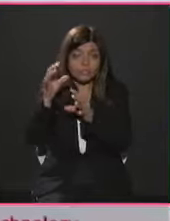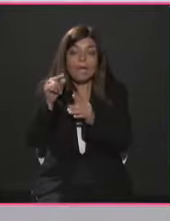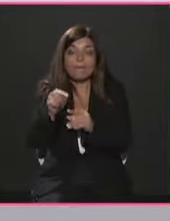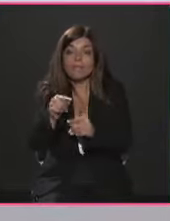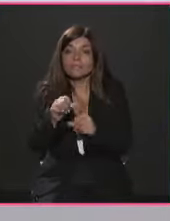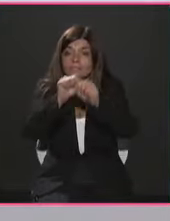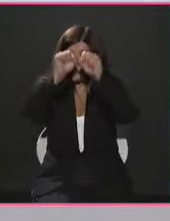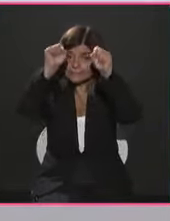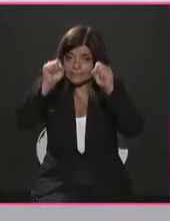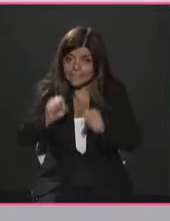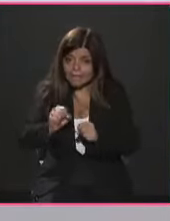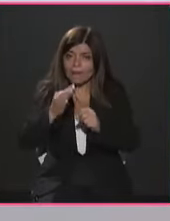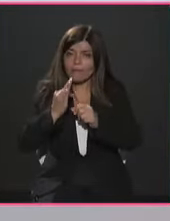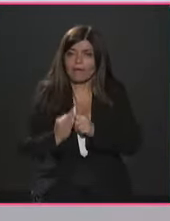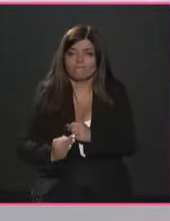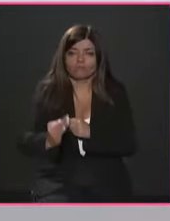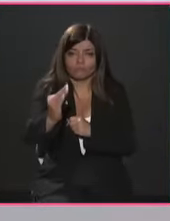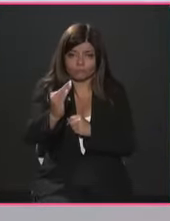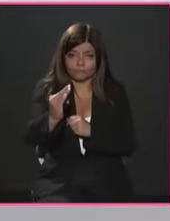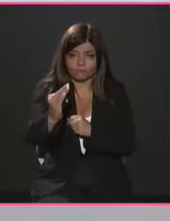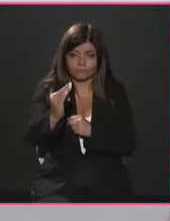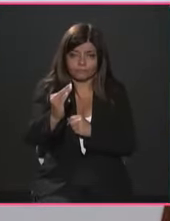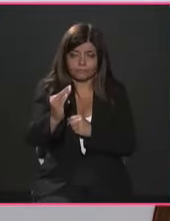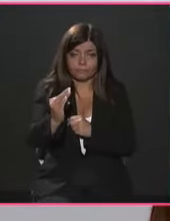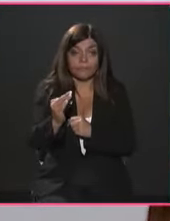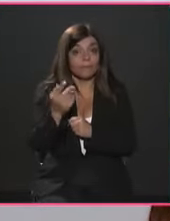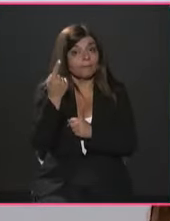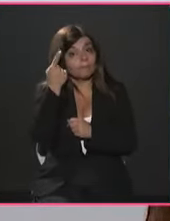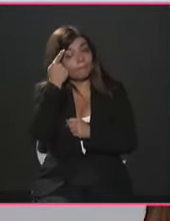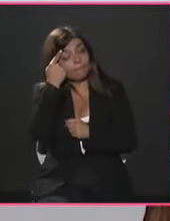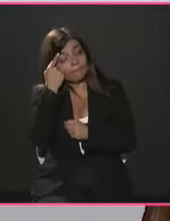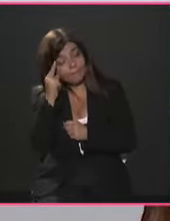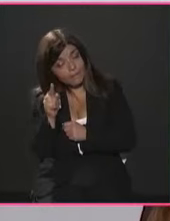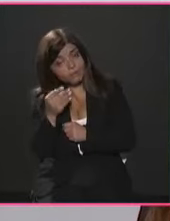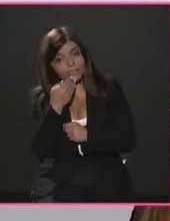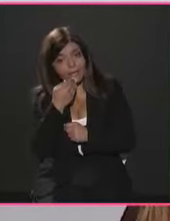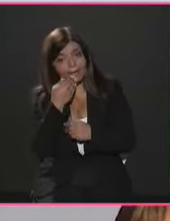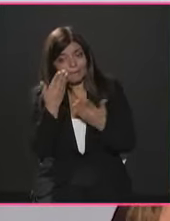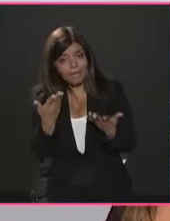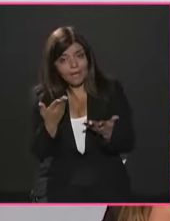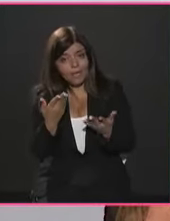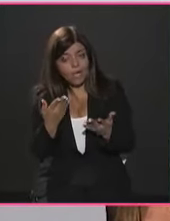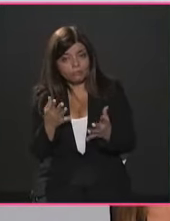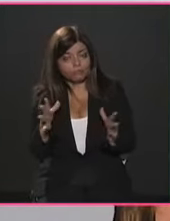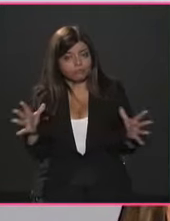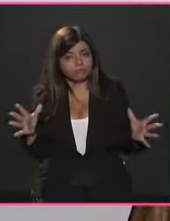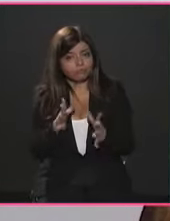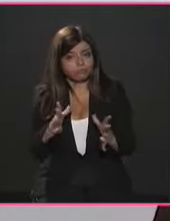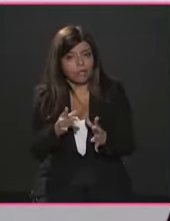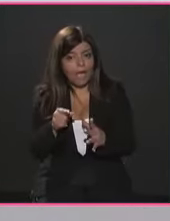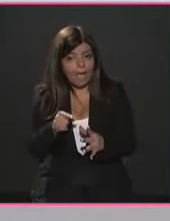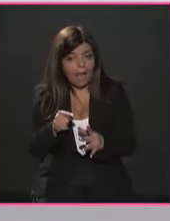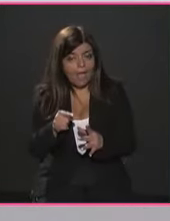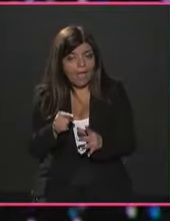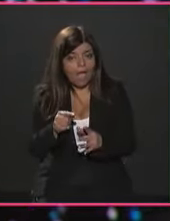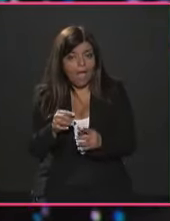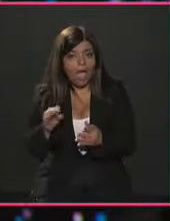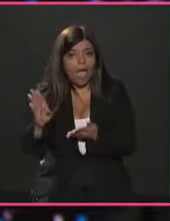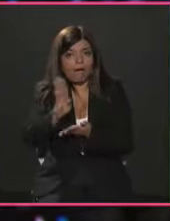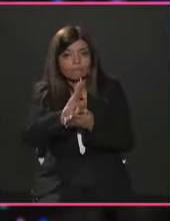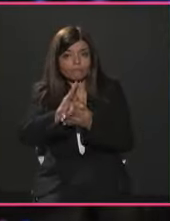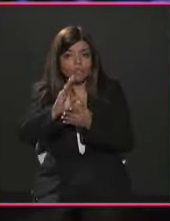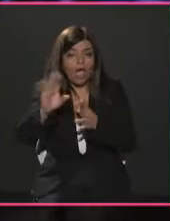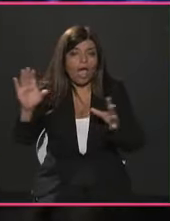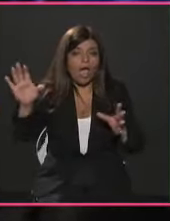especialmente para el futuro pero al mismo tiempo por supuesto que también tenemos un impacto en nuestro ecosistema tal y como